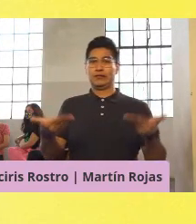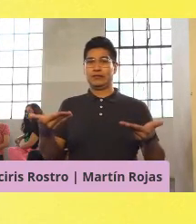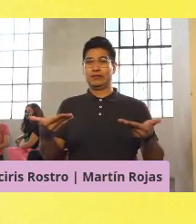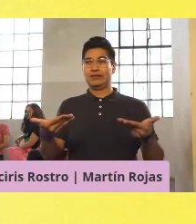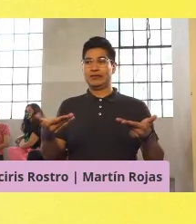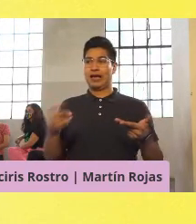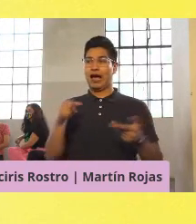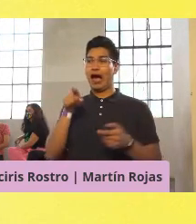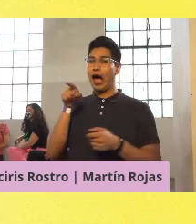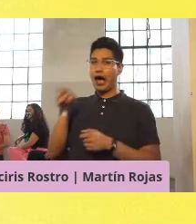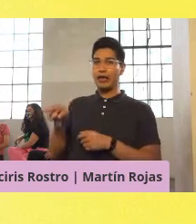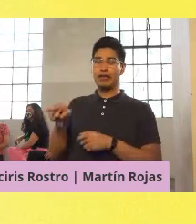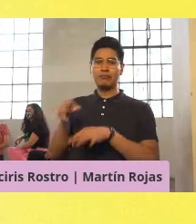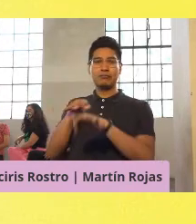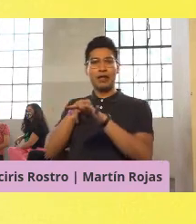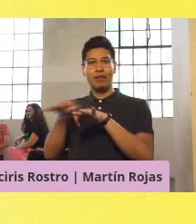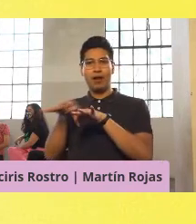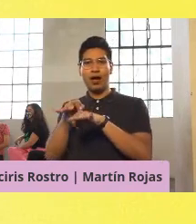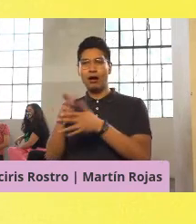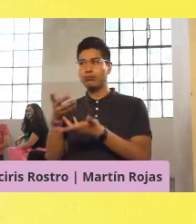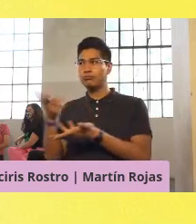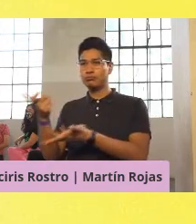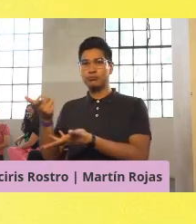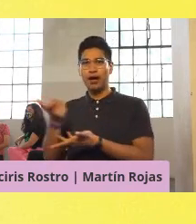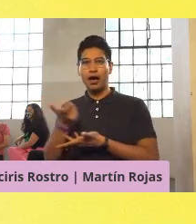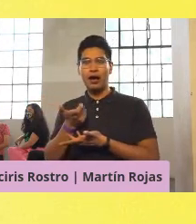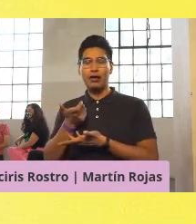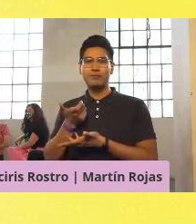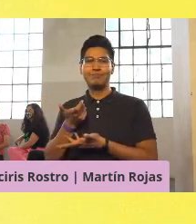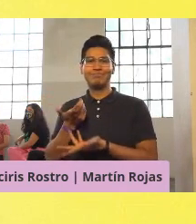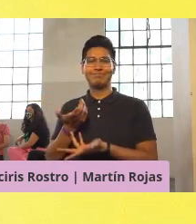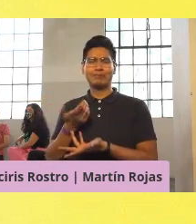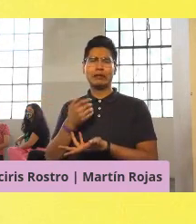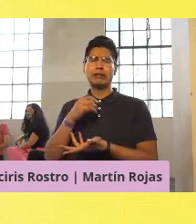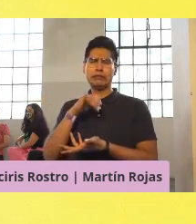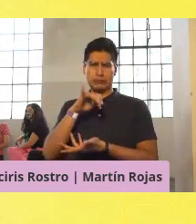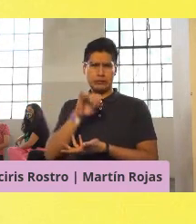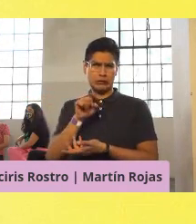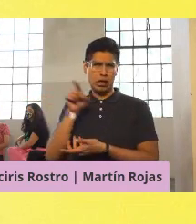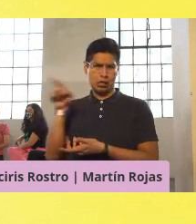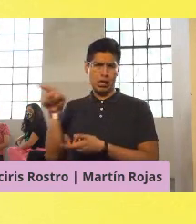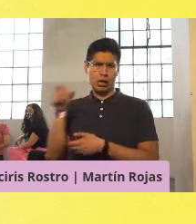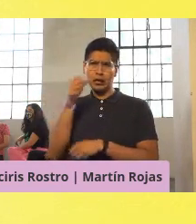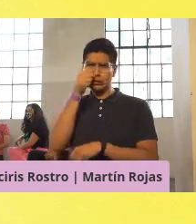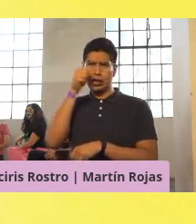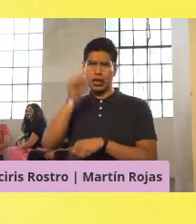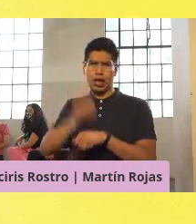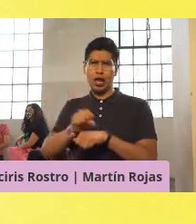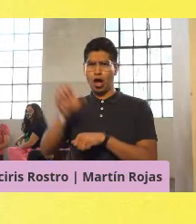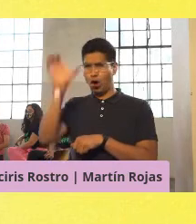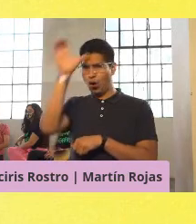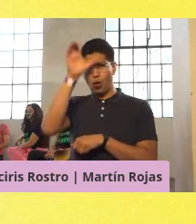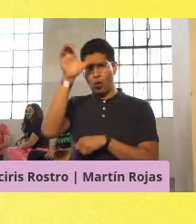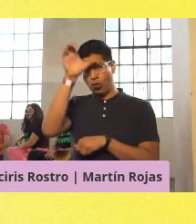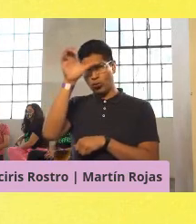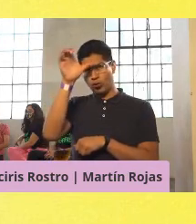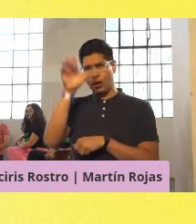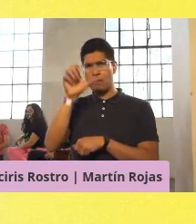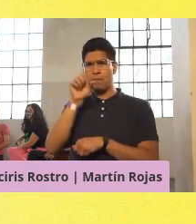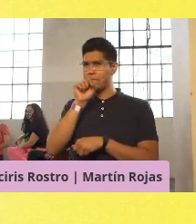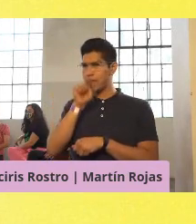entre que buscas una subvención, he tenido, digo, la fortuna de tener algunos apoyos por parte de Secretaría de Cultura, como en estos